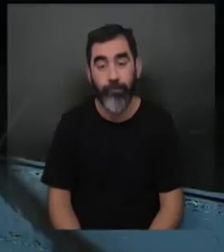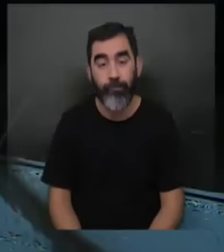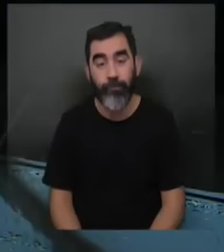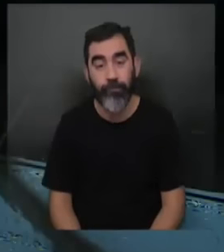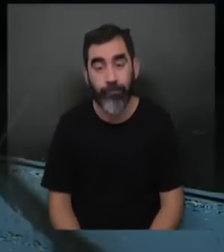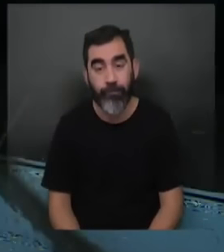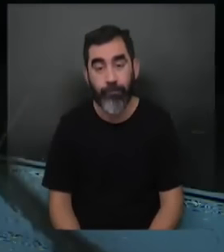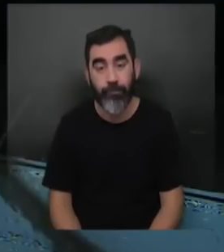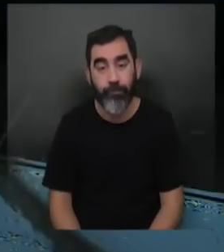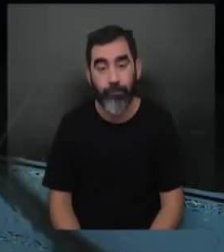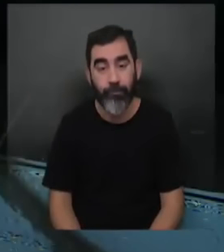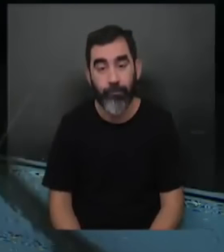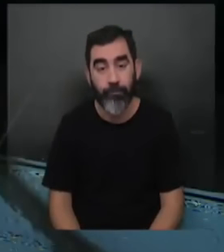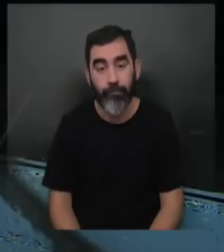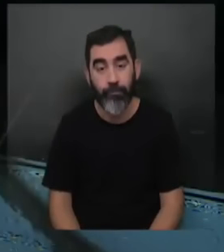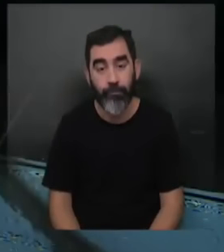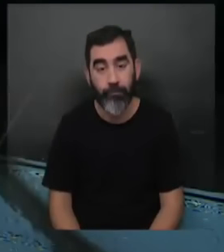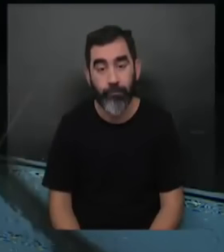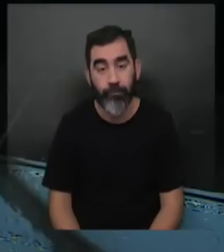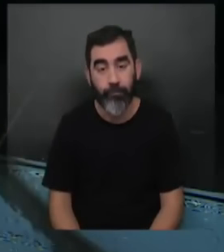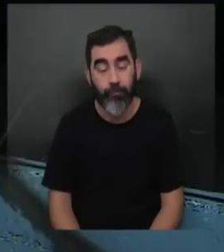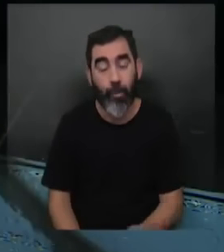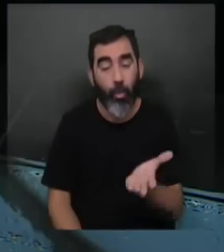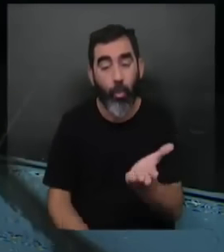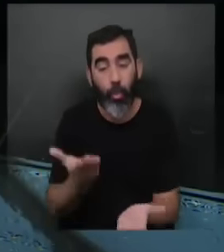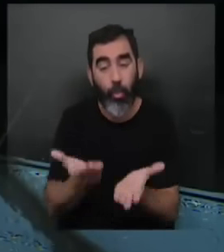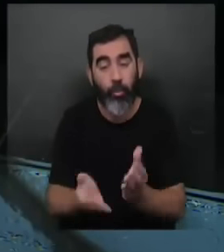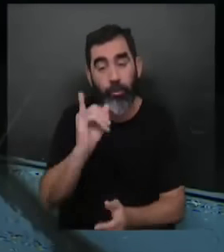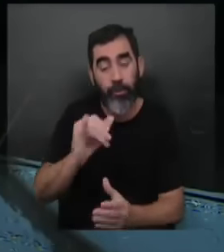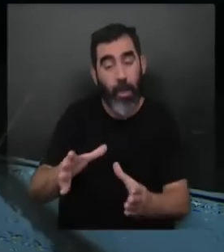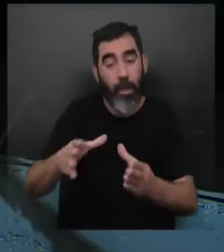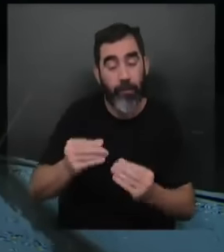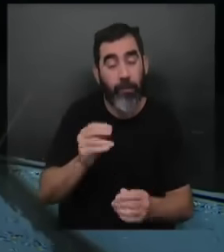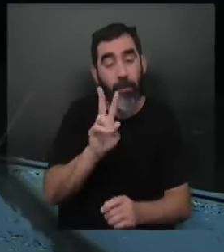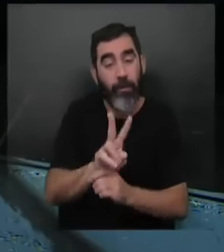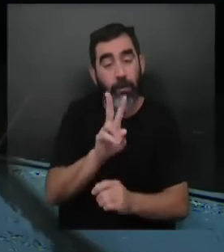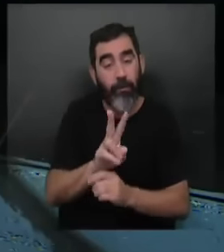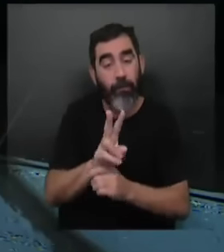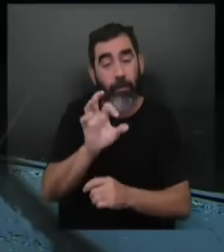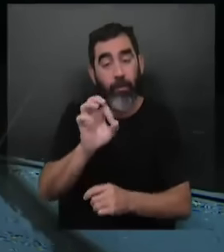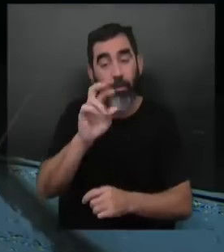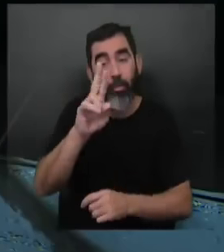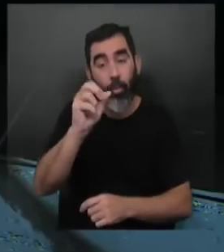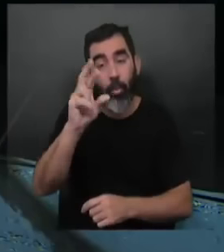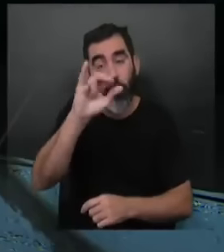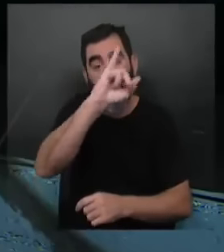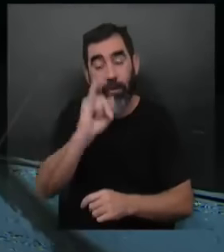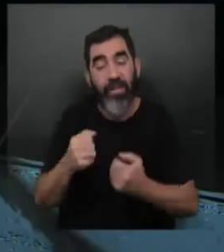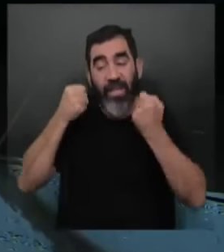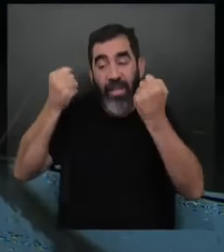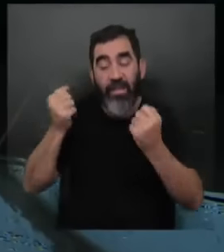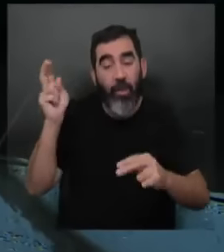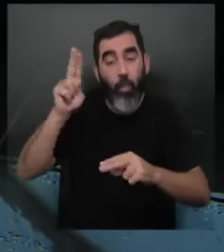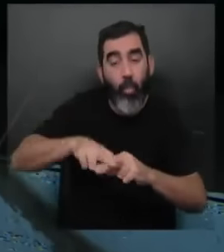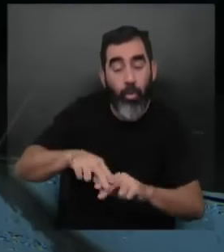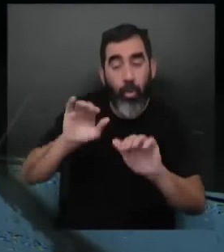9% y vamos a a otros temas la justicia hizo lugar al pedido de la defensa de Ignacio Suárez el hincha de peñarol que murió